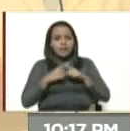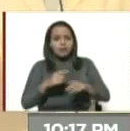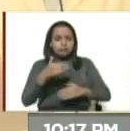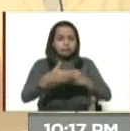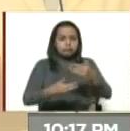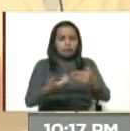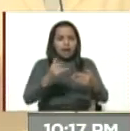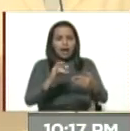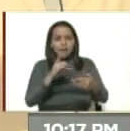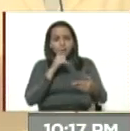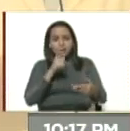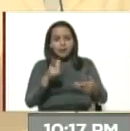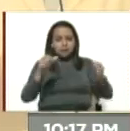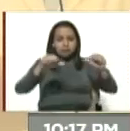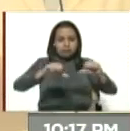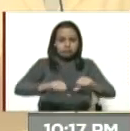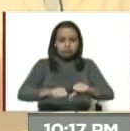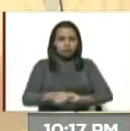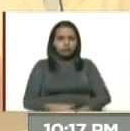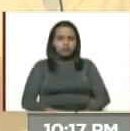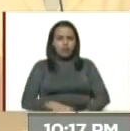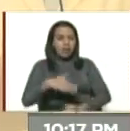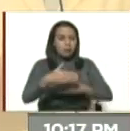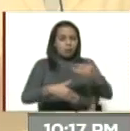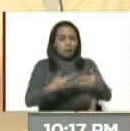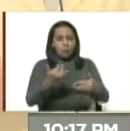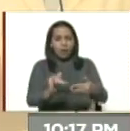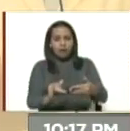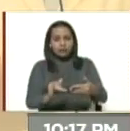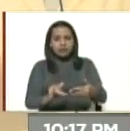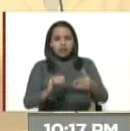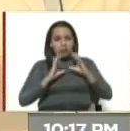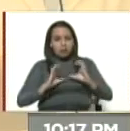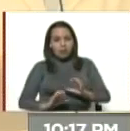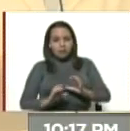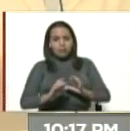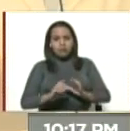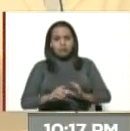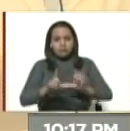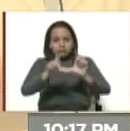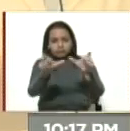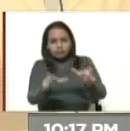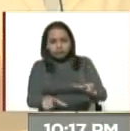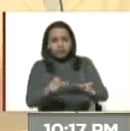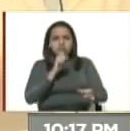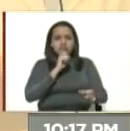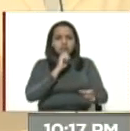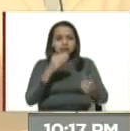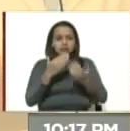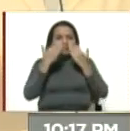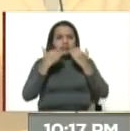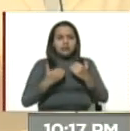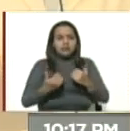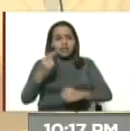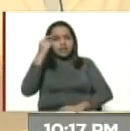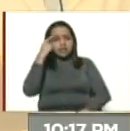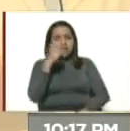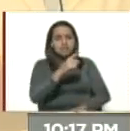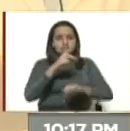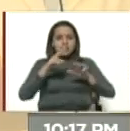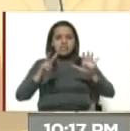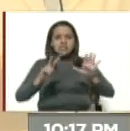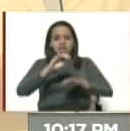fue desfavorable. Un deterioro progresivo de su función pulmonar y lamentablemente el día 17 de